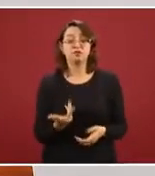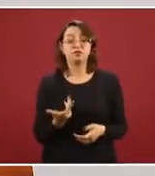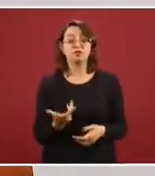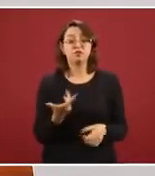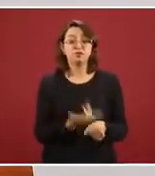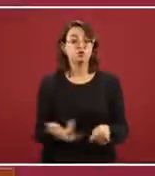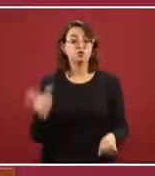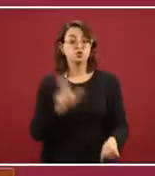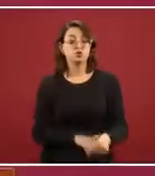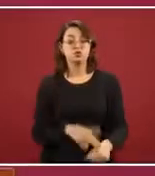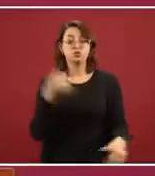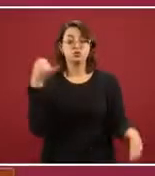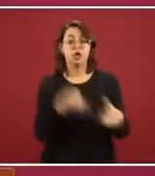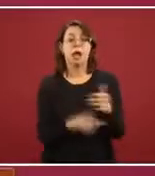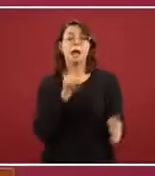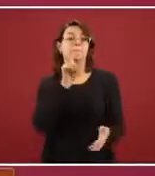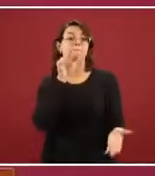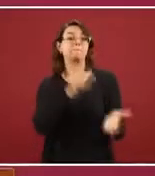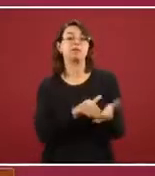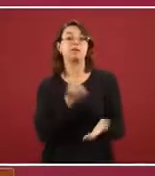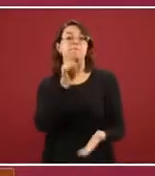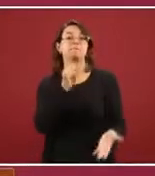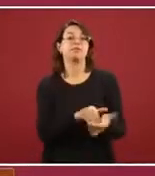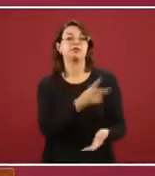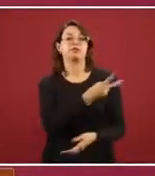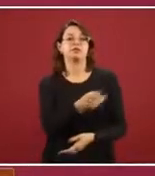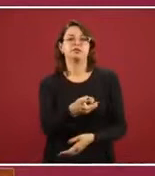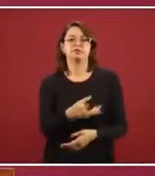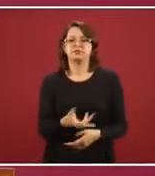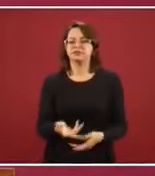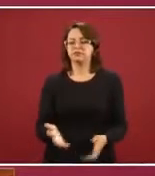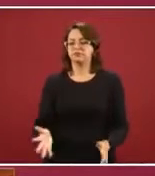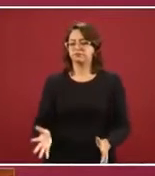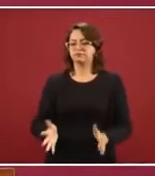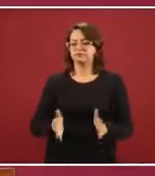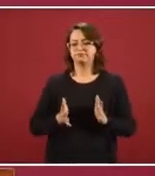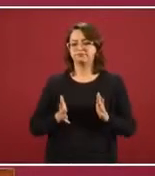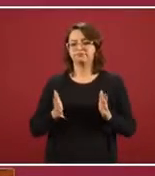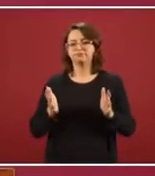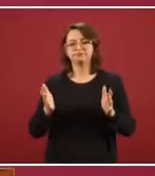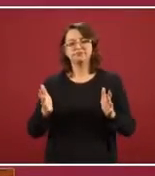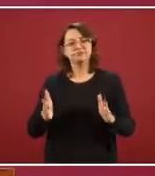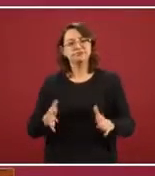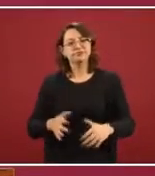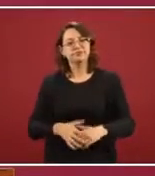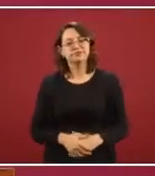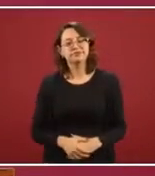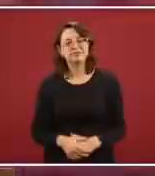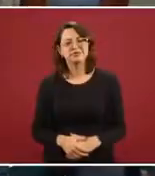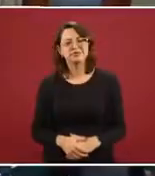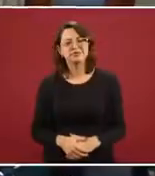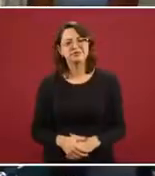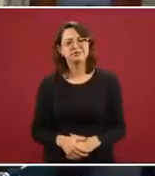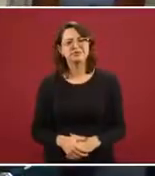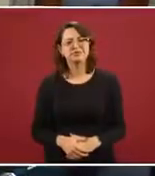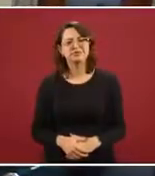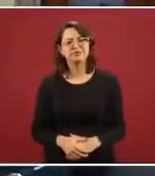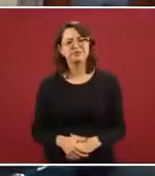especialidades mil 1200 y medicamentos claves